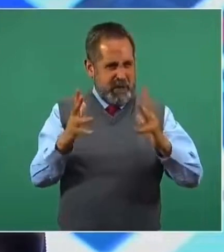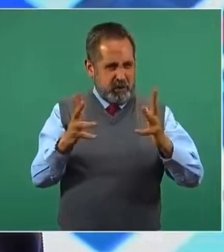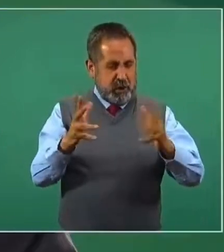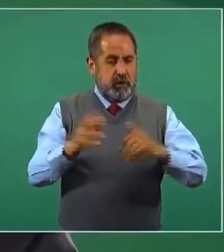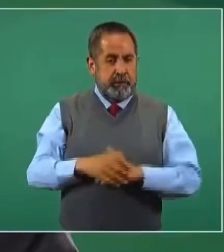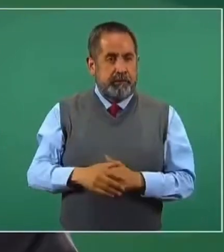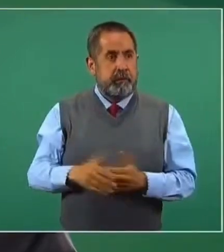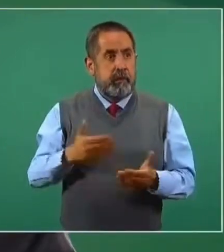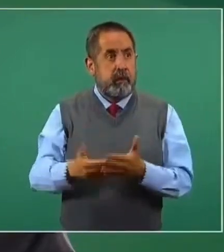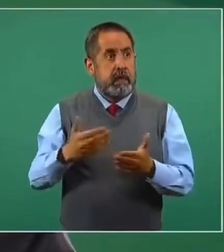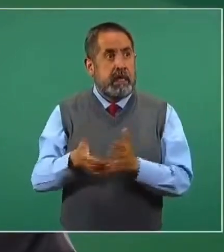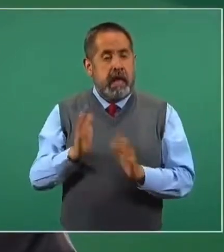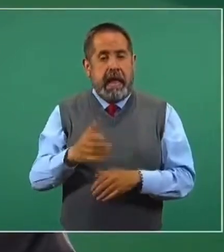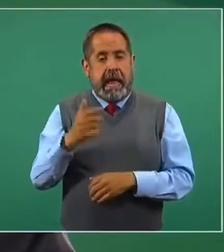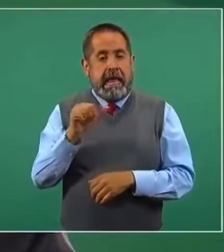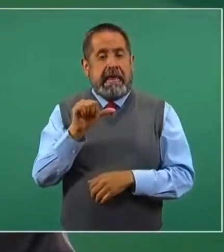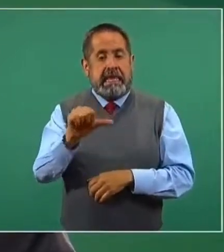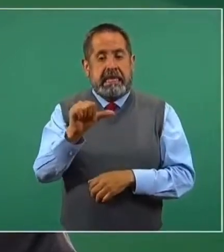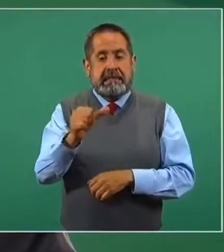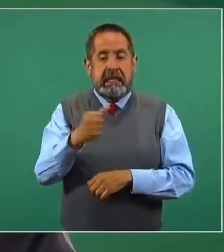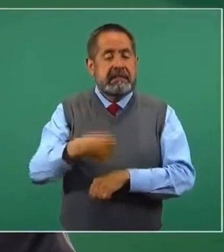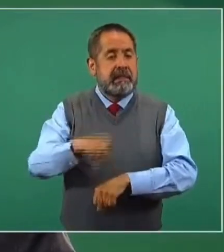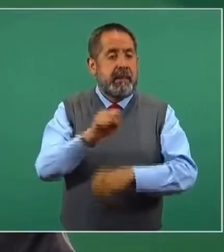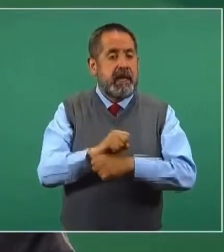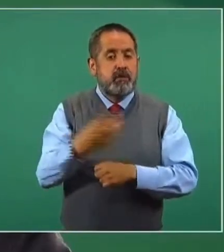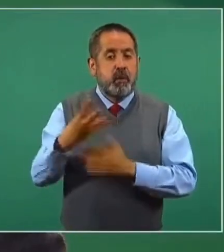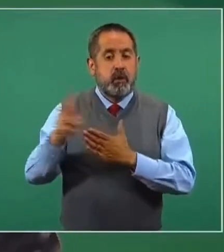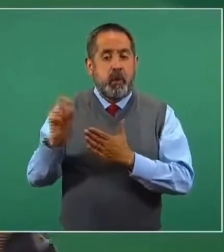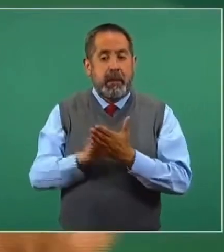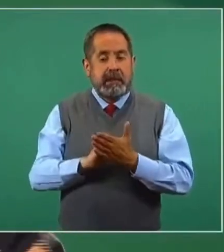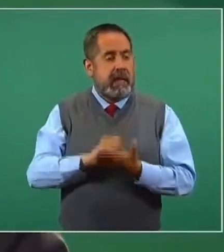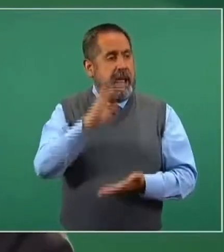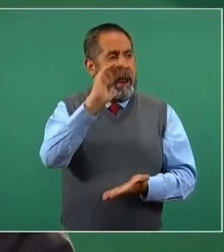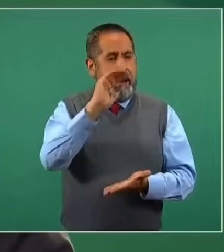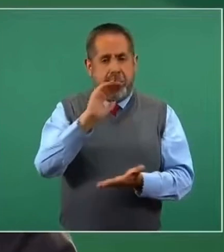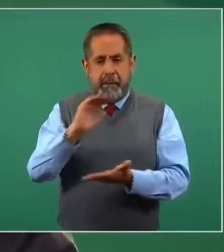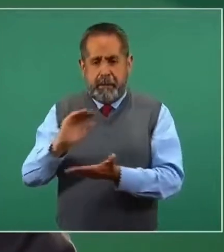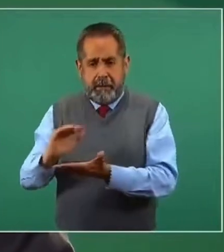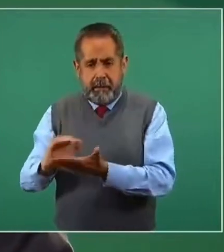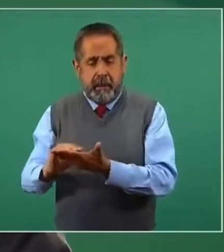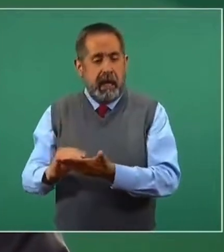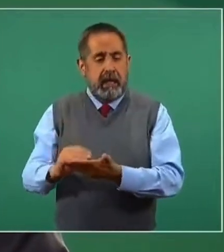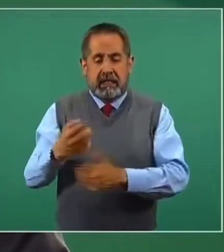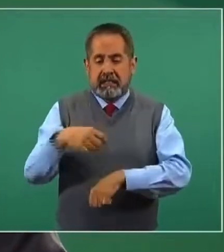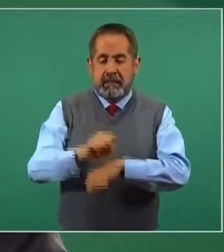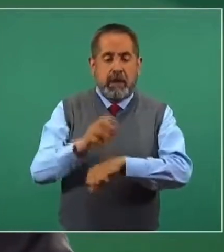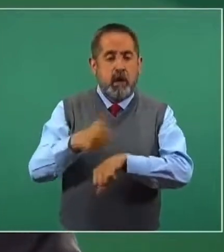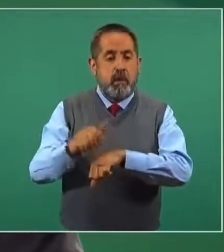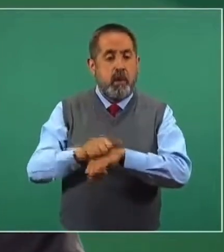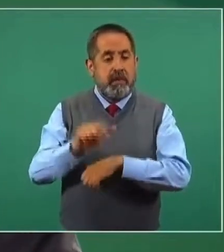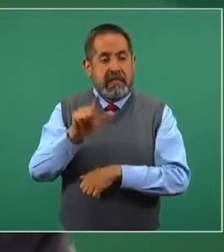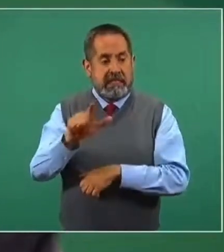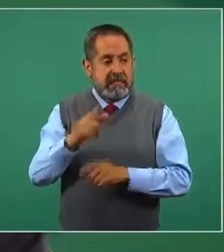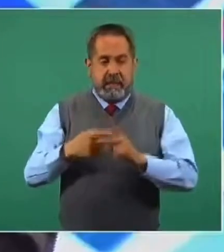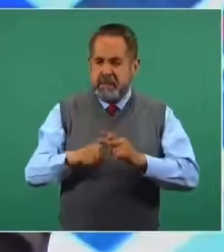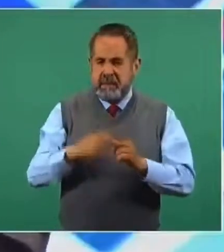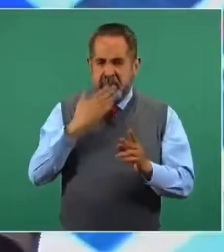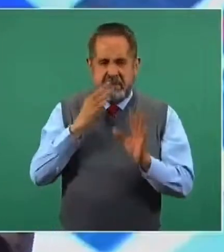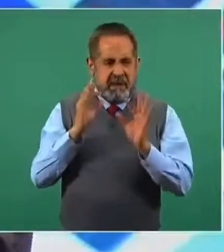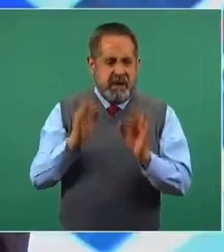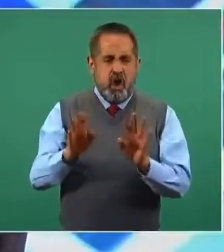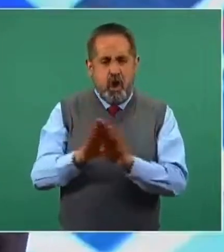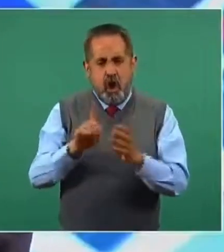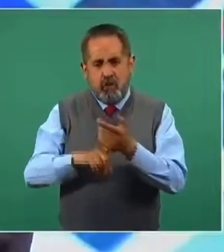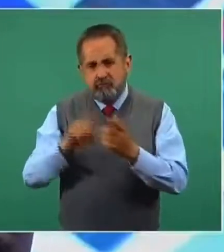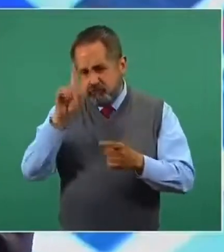ya 16 semanas, 4 meses de reducción. Estamos entrando a la semana número 17, con indicadores muy sugerentes